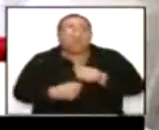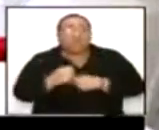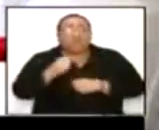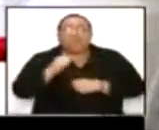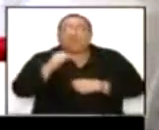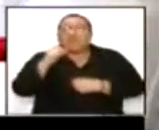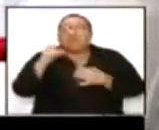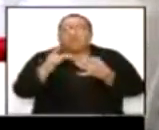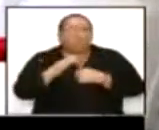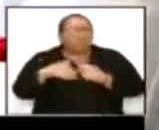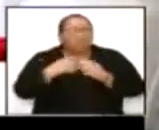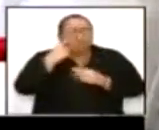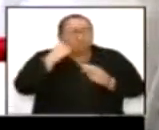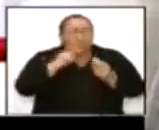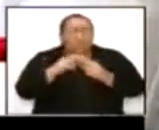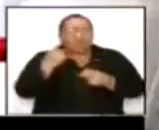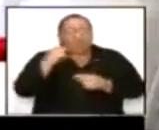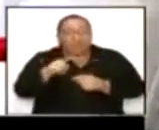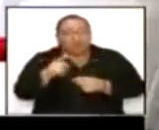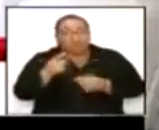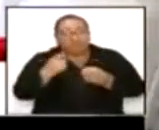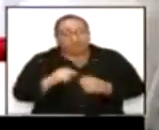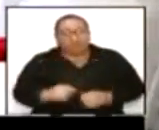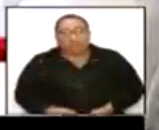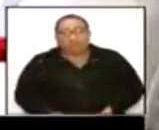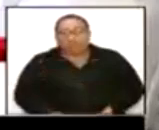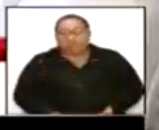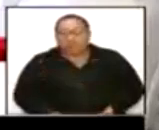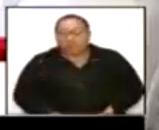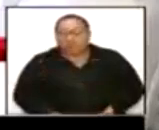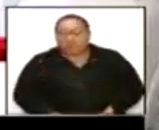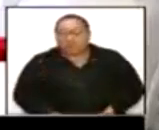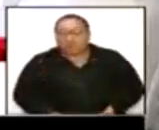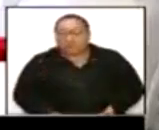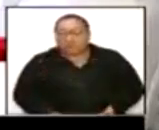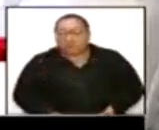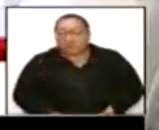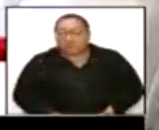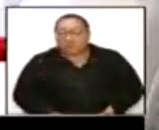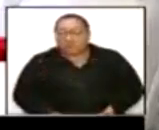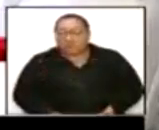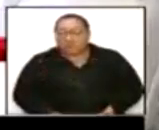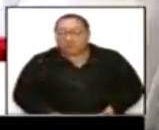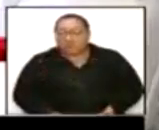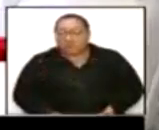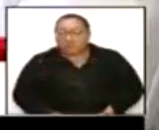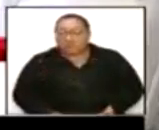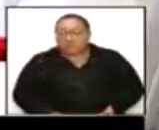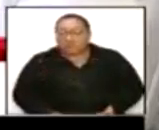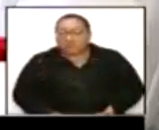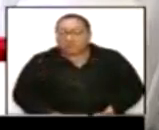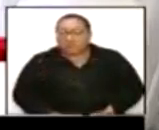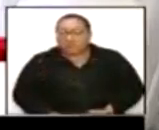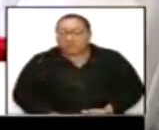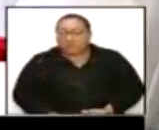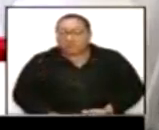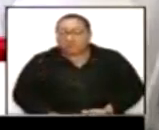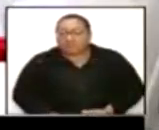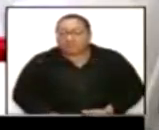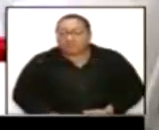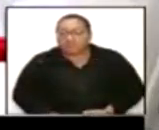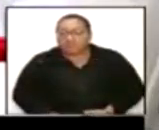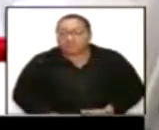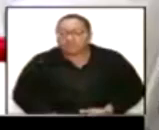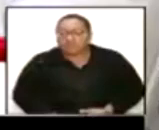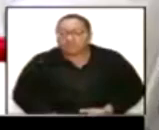todas las personas que conocemos. Para eso hay un tratamiento sistemático de cuidado, de precaución y de prevención. Pero ¿sabe